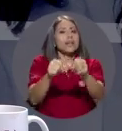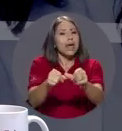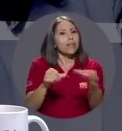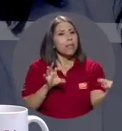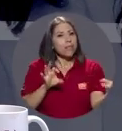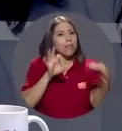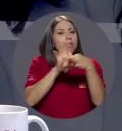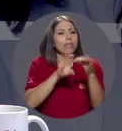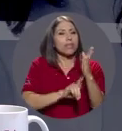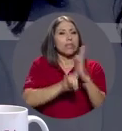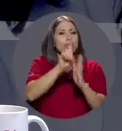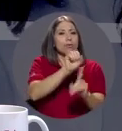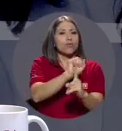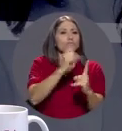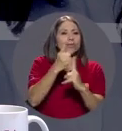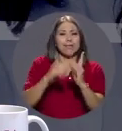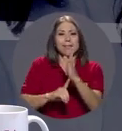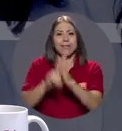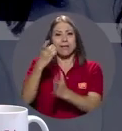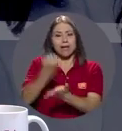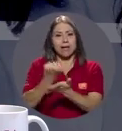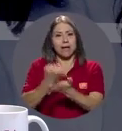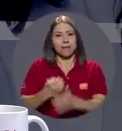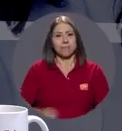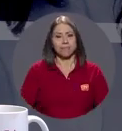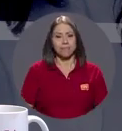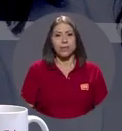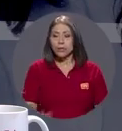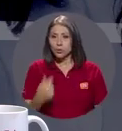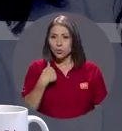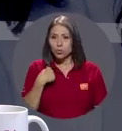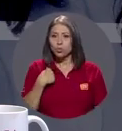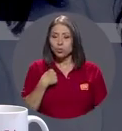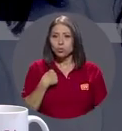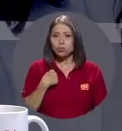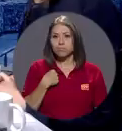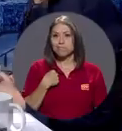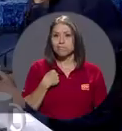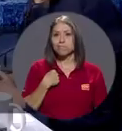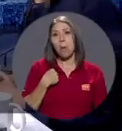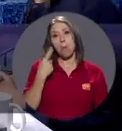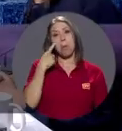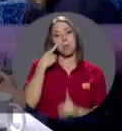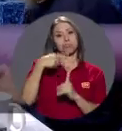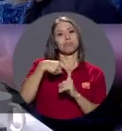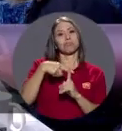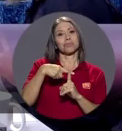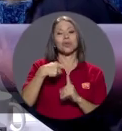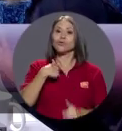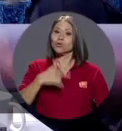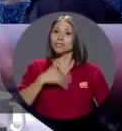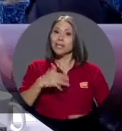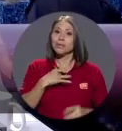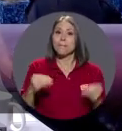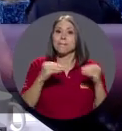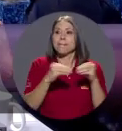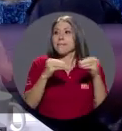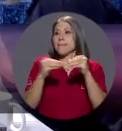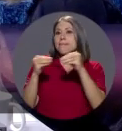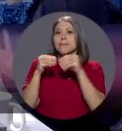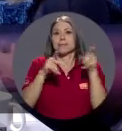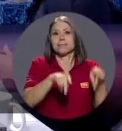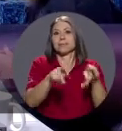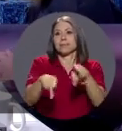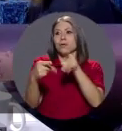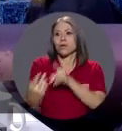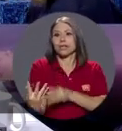ligada también al desarrollo social y al desarrollo económico. Así que yo lo veo con optimismo. Yo siento que cada vez es más